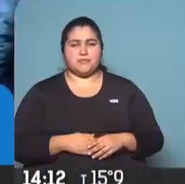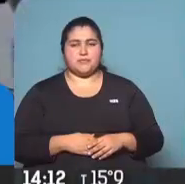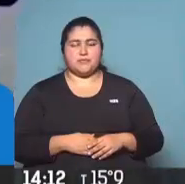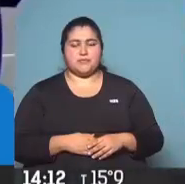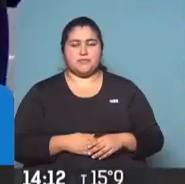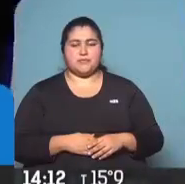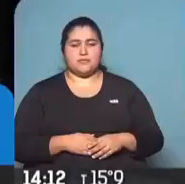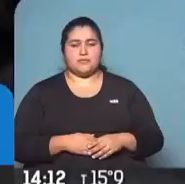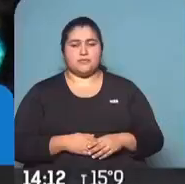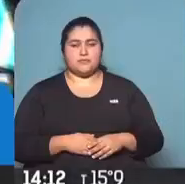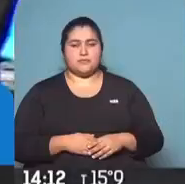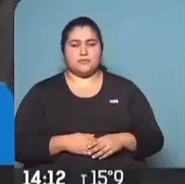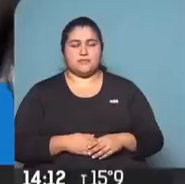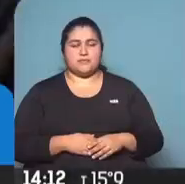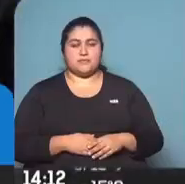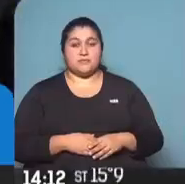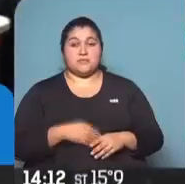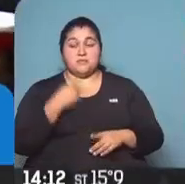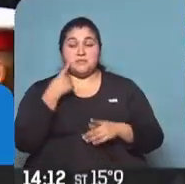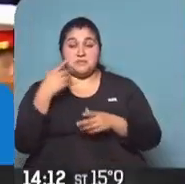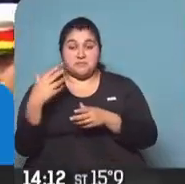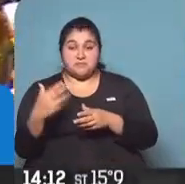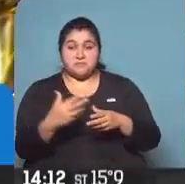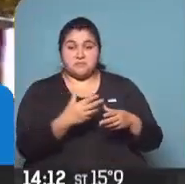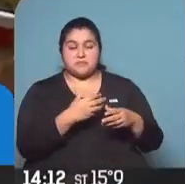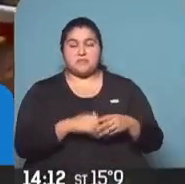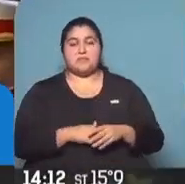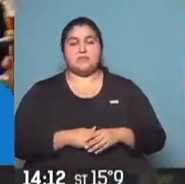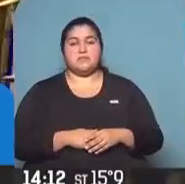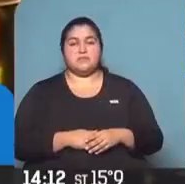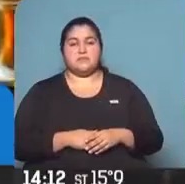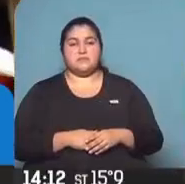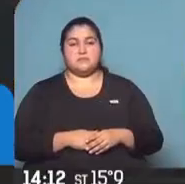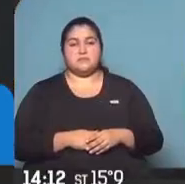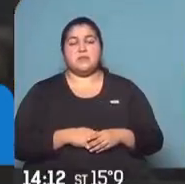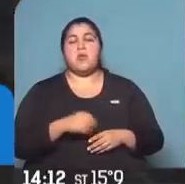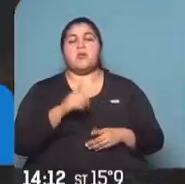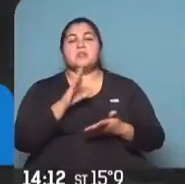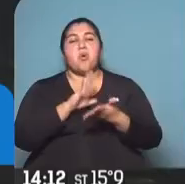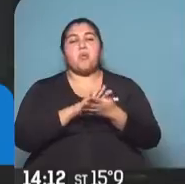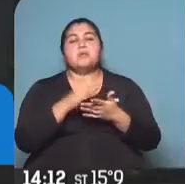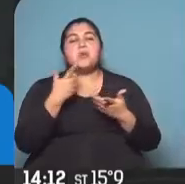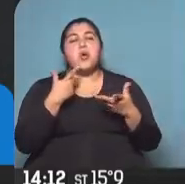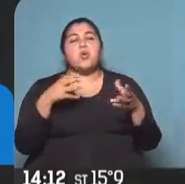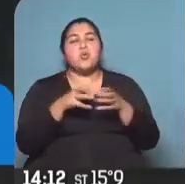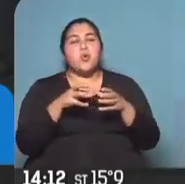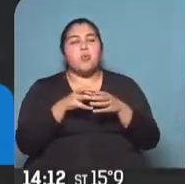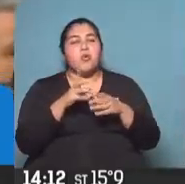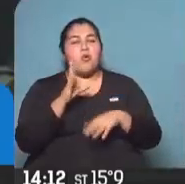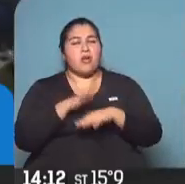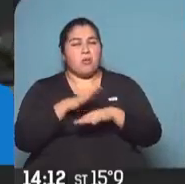se aproxima al marco que sea de los vehículos del escuadrón de caballería coronel